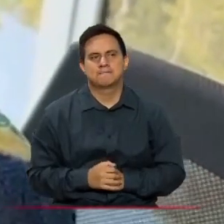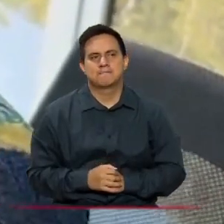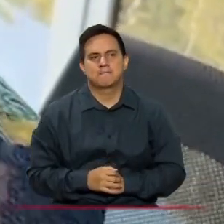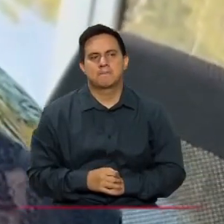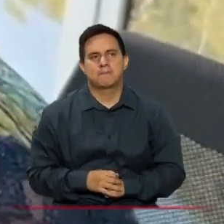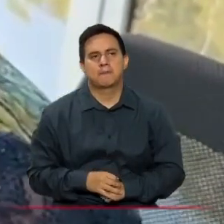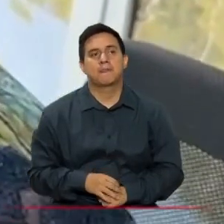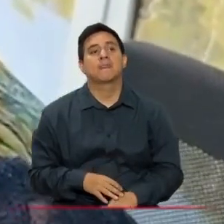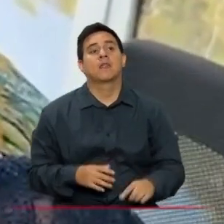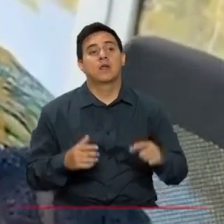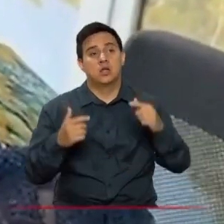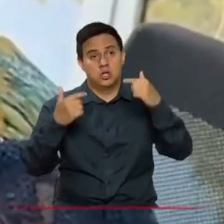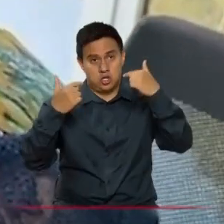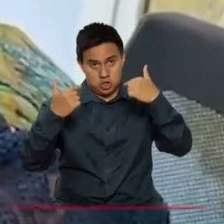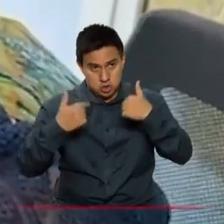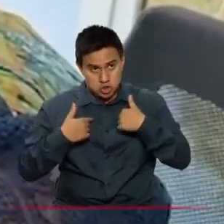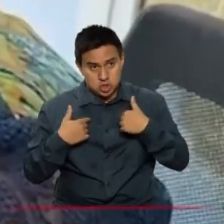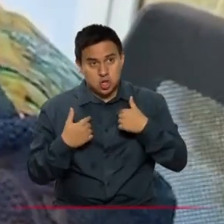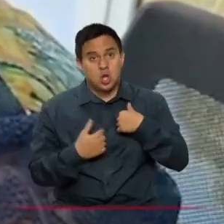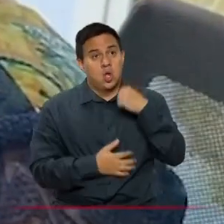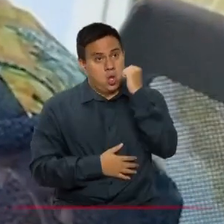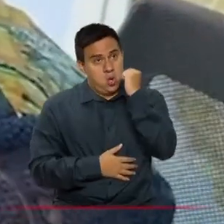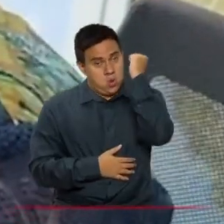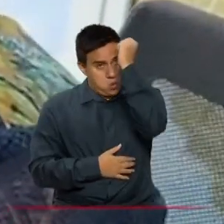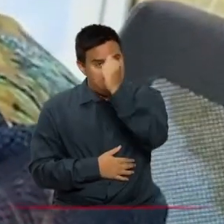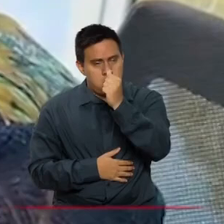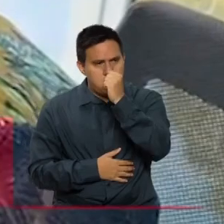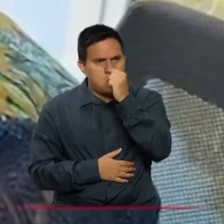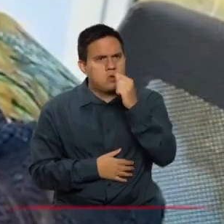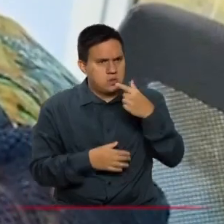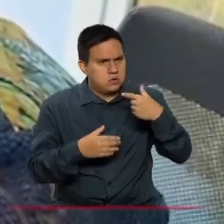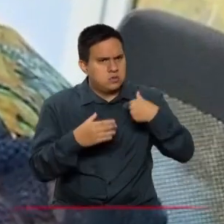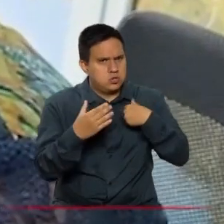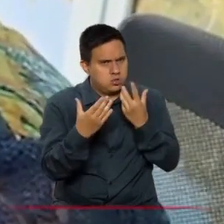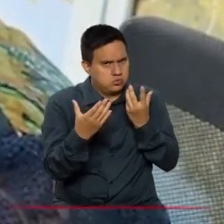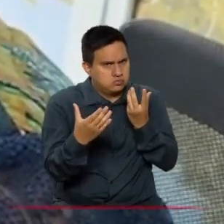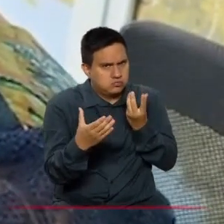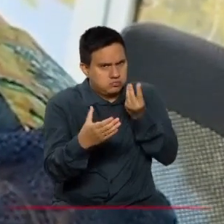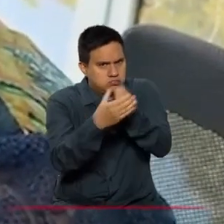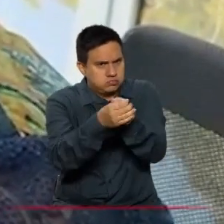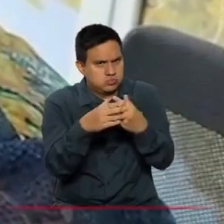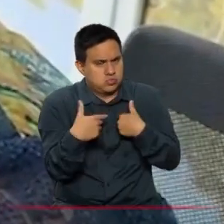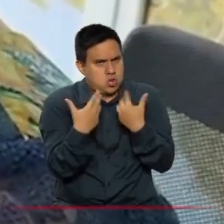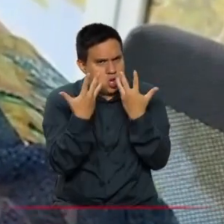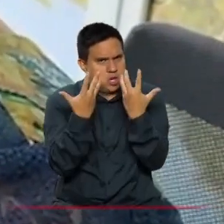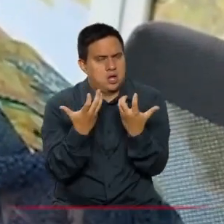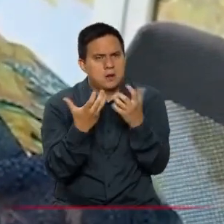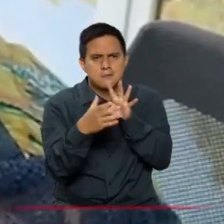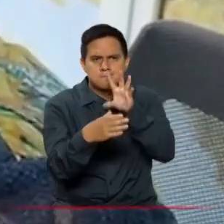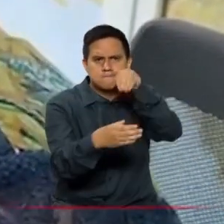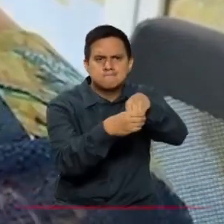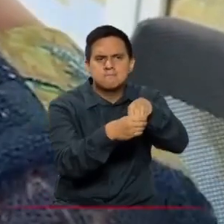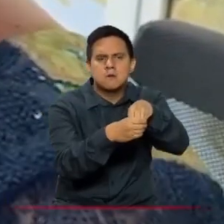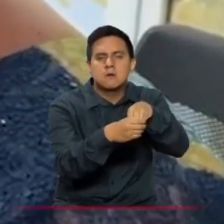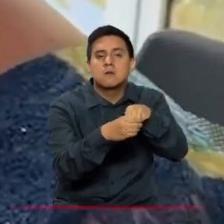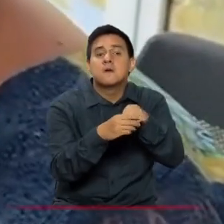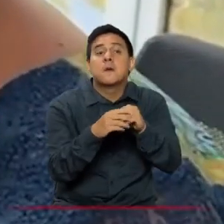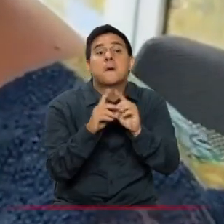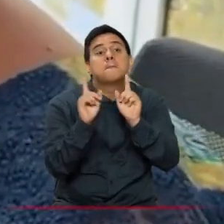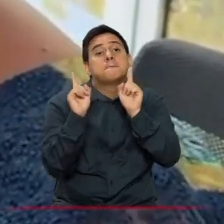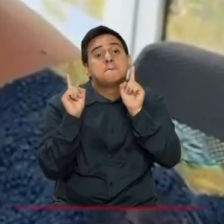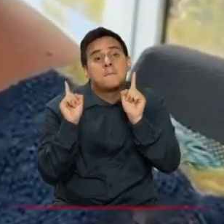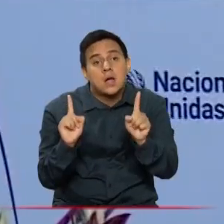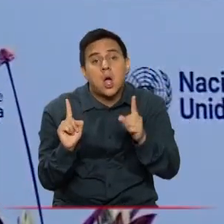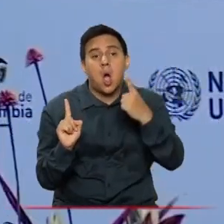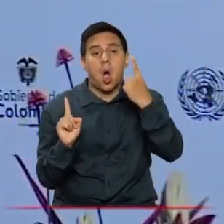Yo nunca me opuse a la idea de incluir al pueblo afrodescendiente. Simplemente lo que yo quería, lo que queríamos nosotros, era poder incluirlo